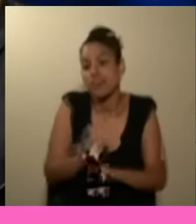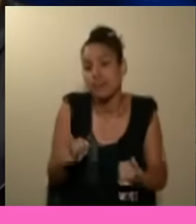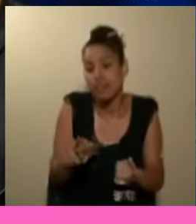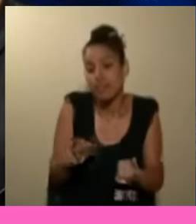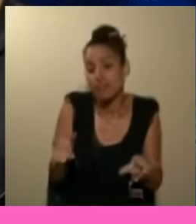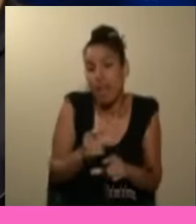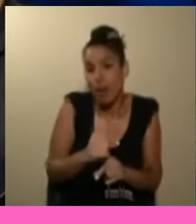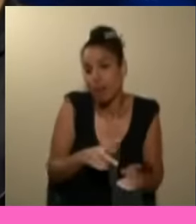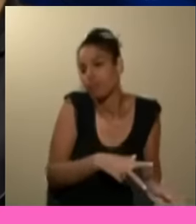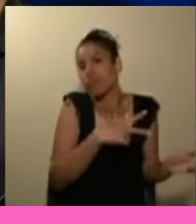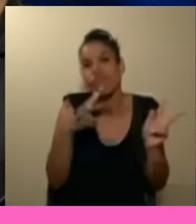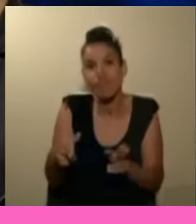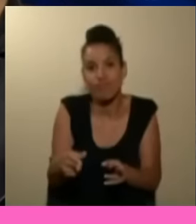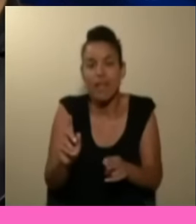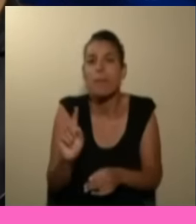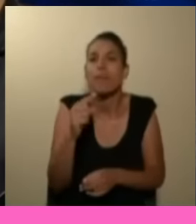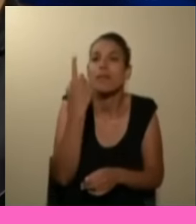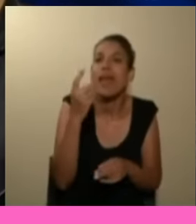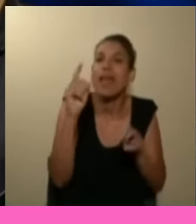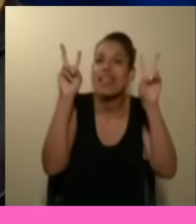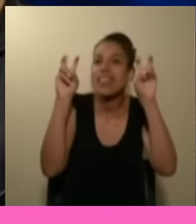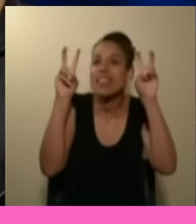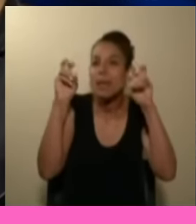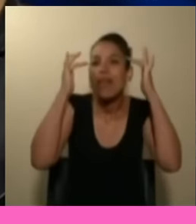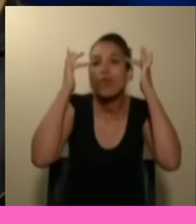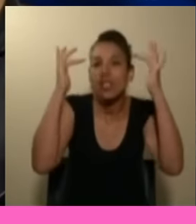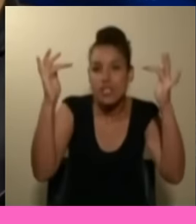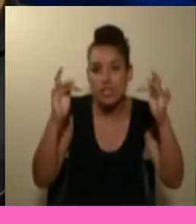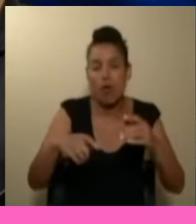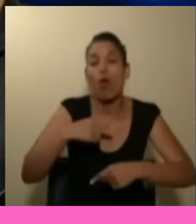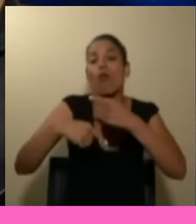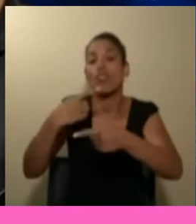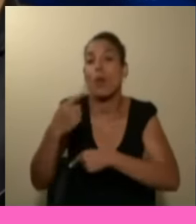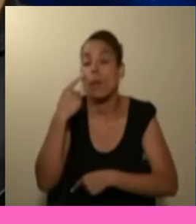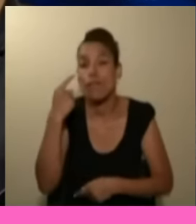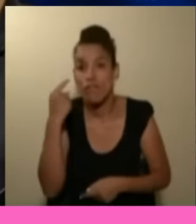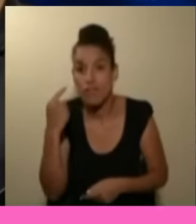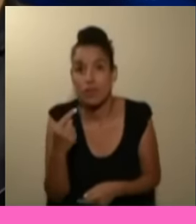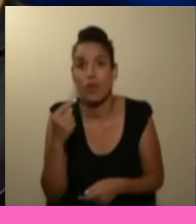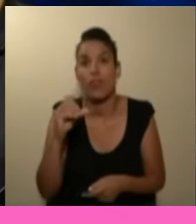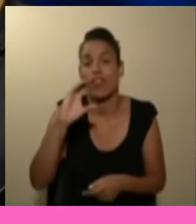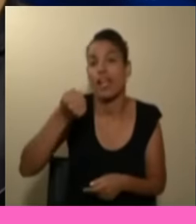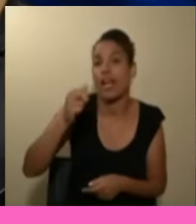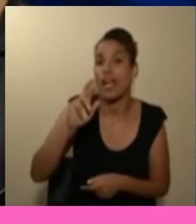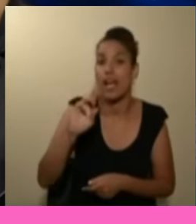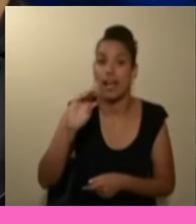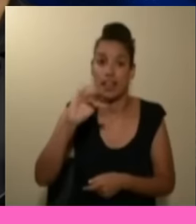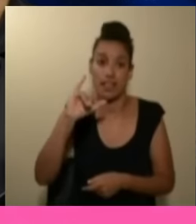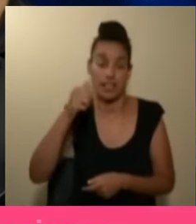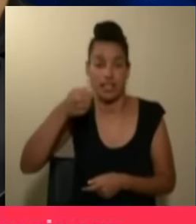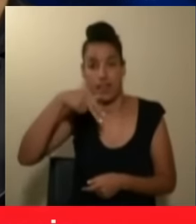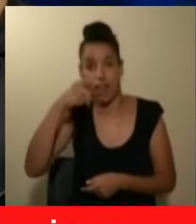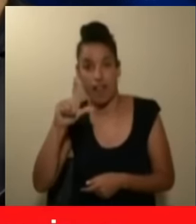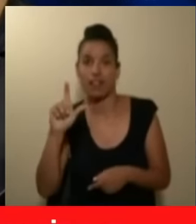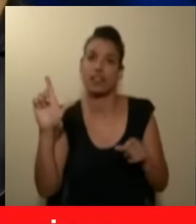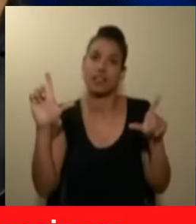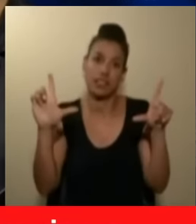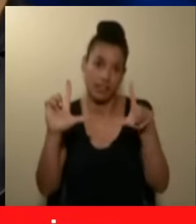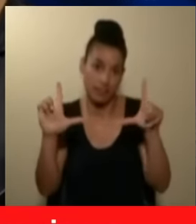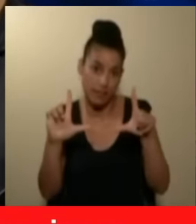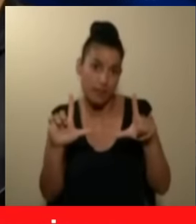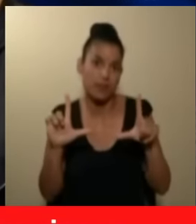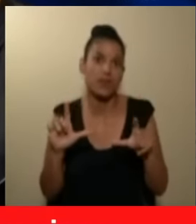el primer eje temático que fue educación. Seguimos en vivo a través de Cardinal TV, el canal del país, a través, bueno, de los canales locales, de